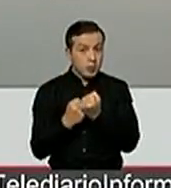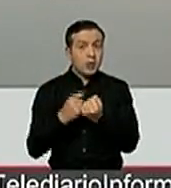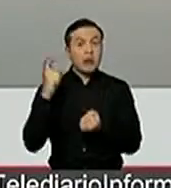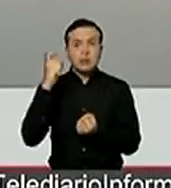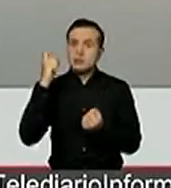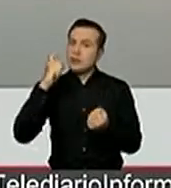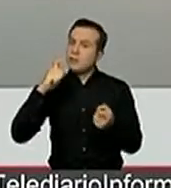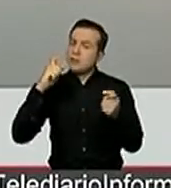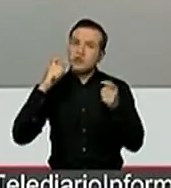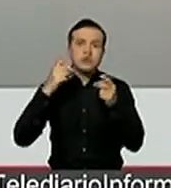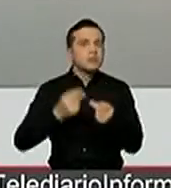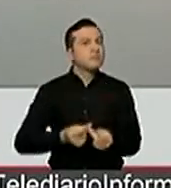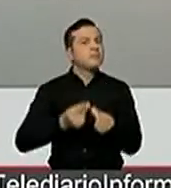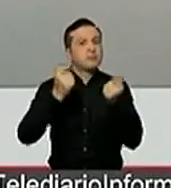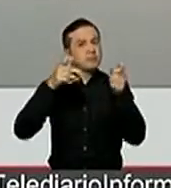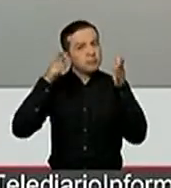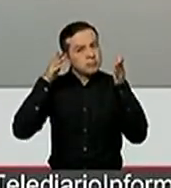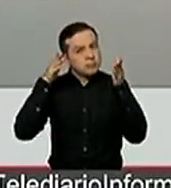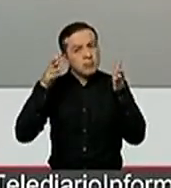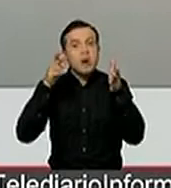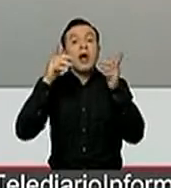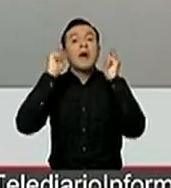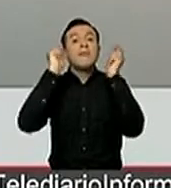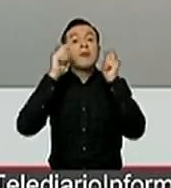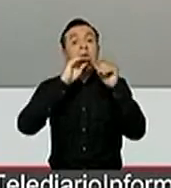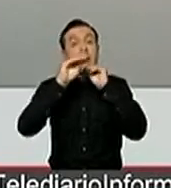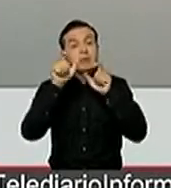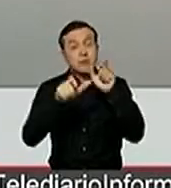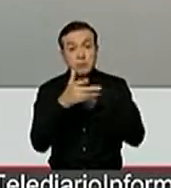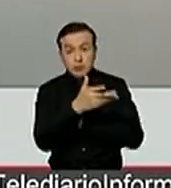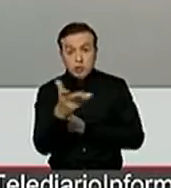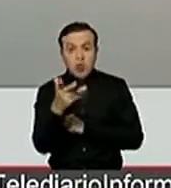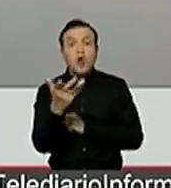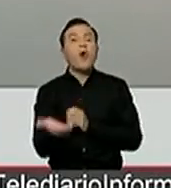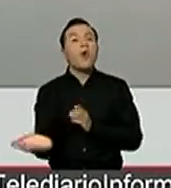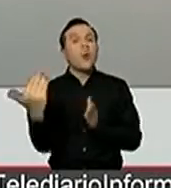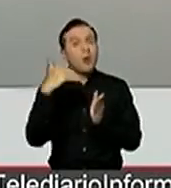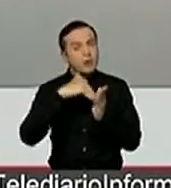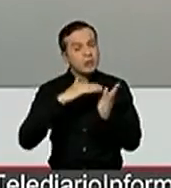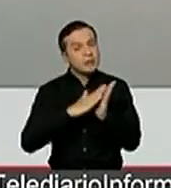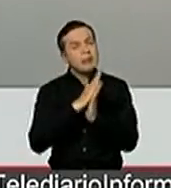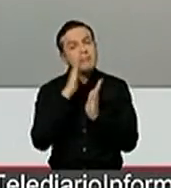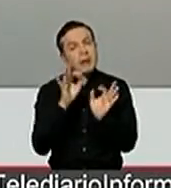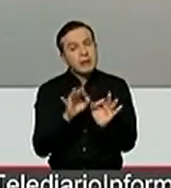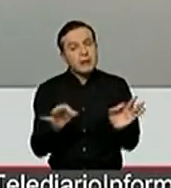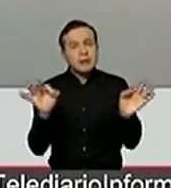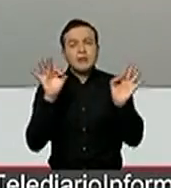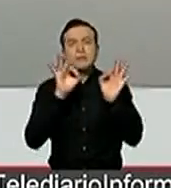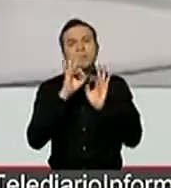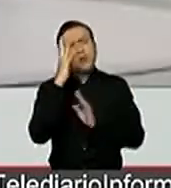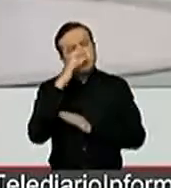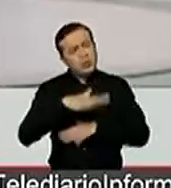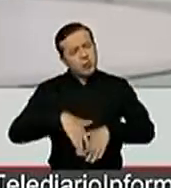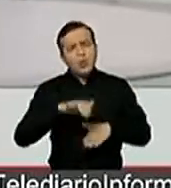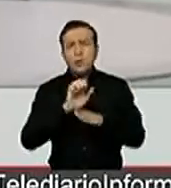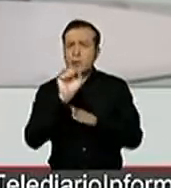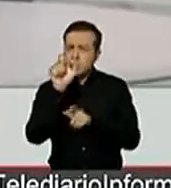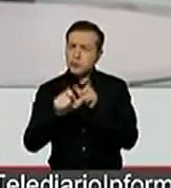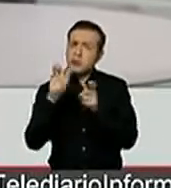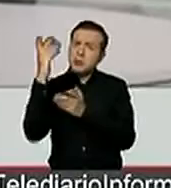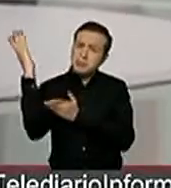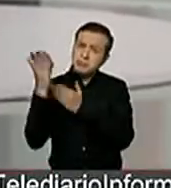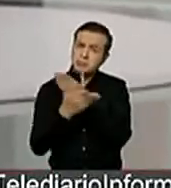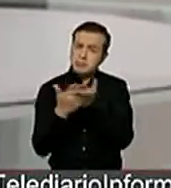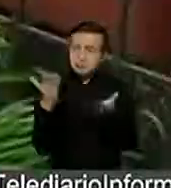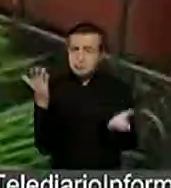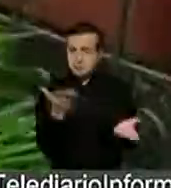que hacer una campaña muy grande de volver a recobrar la imagen tan importante y tan linda que tenemos de nuestro país. Representantes